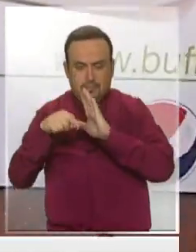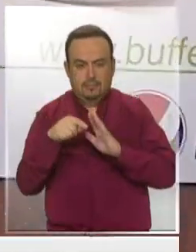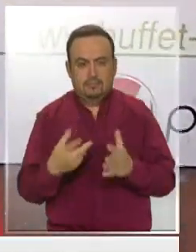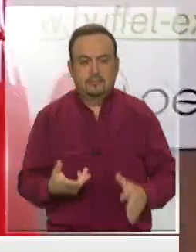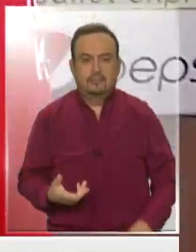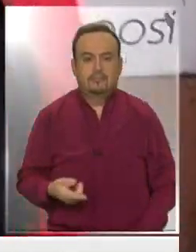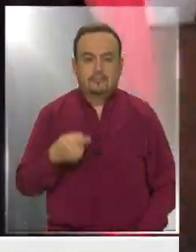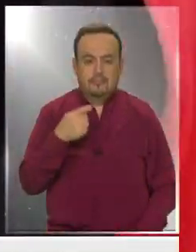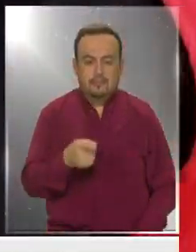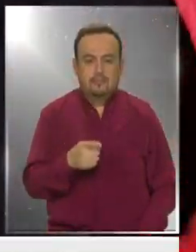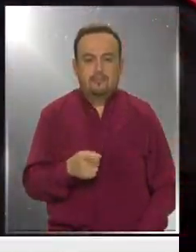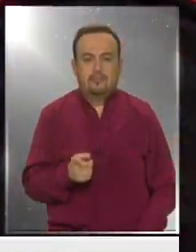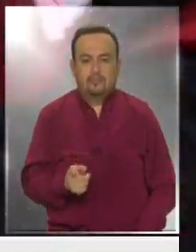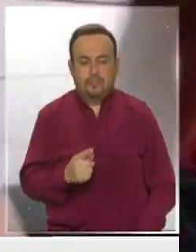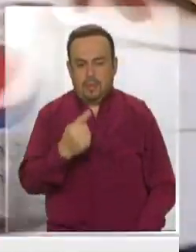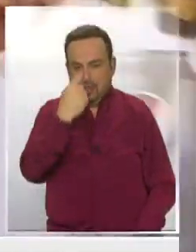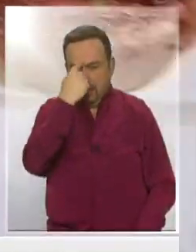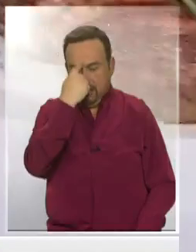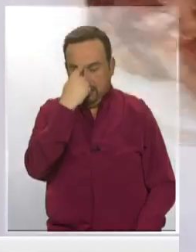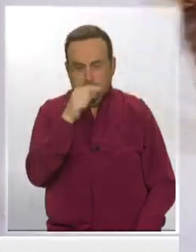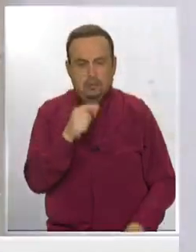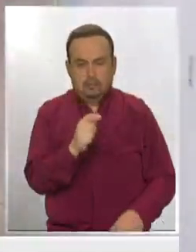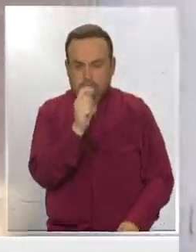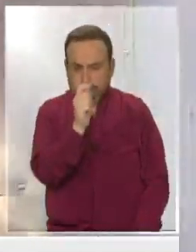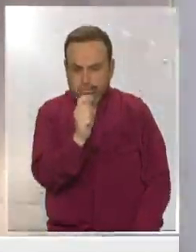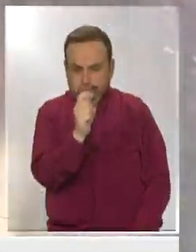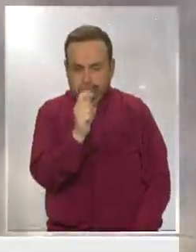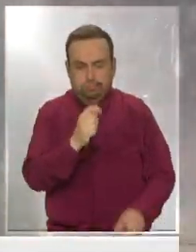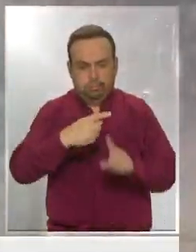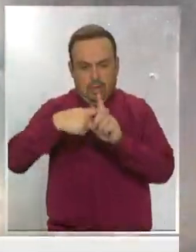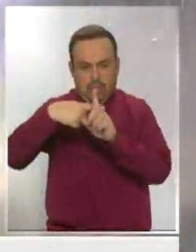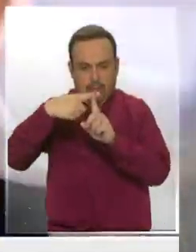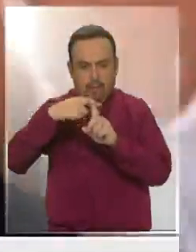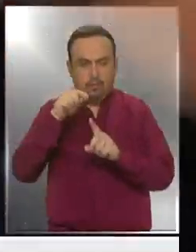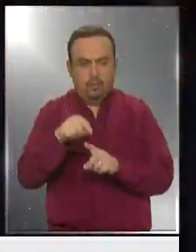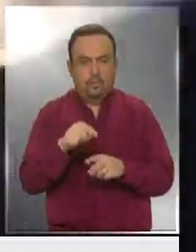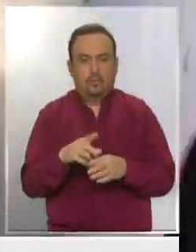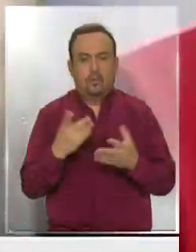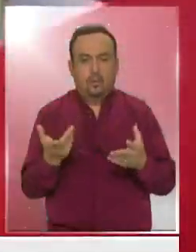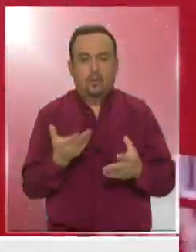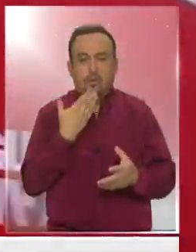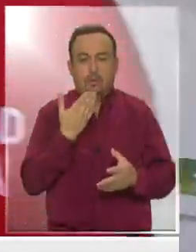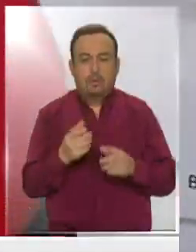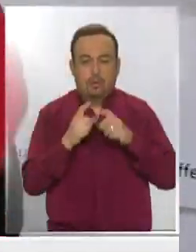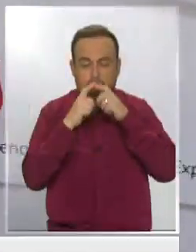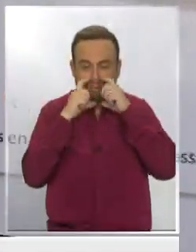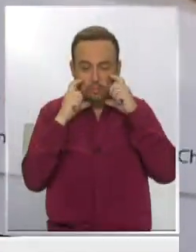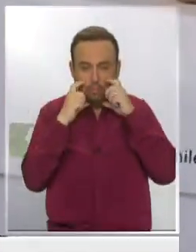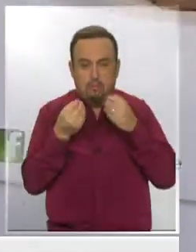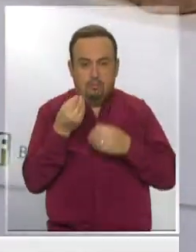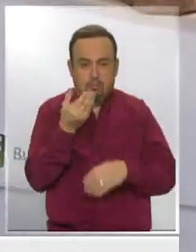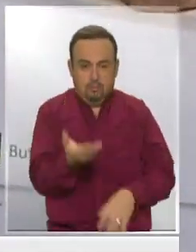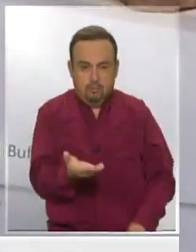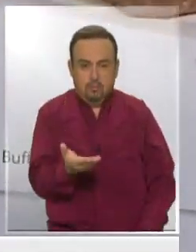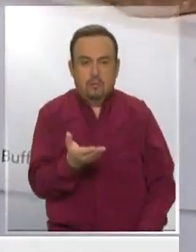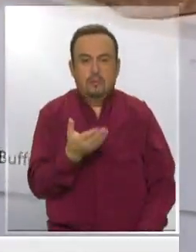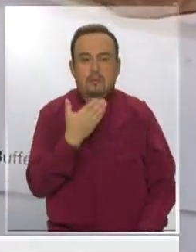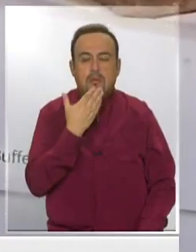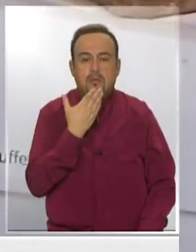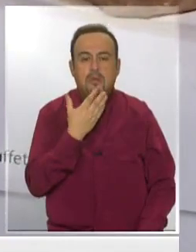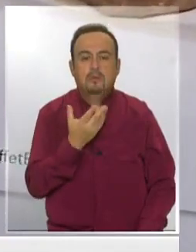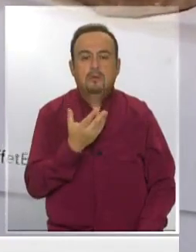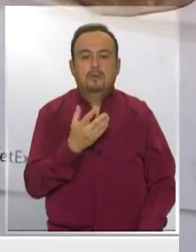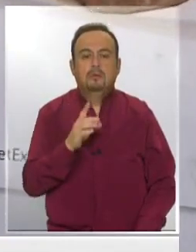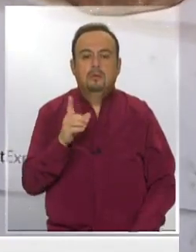está tomando la temperatura al ingreso. Además, se hace entrega de una mascarilla un poco más adentro. Y también